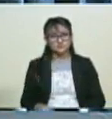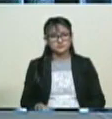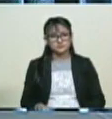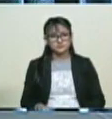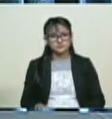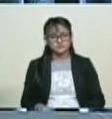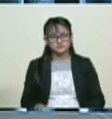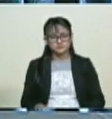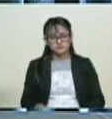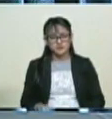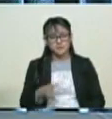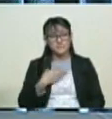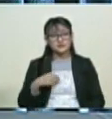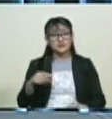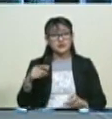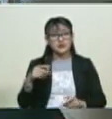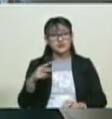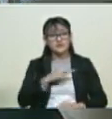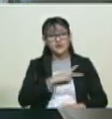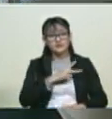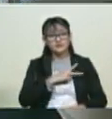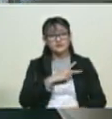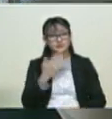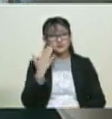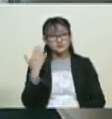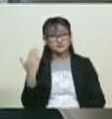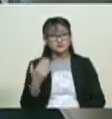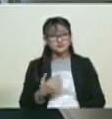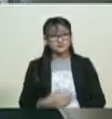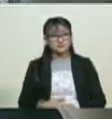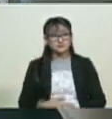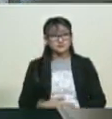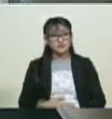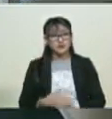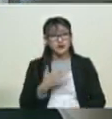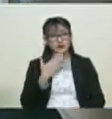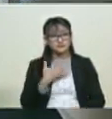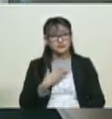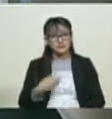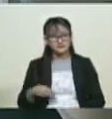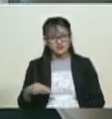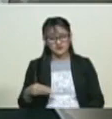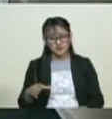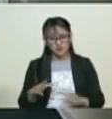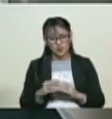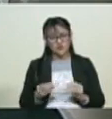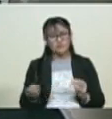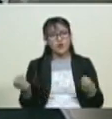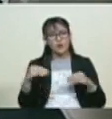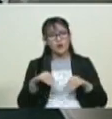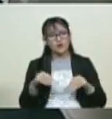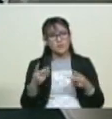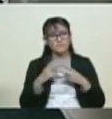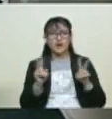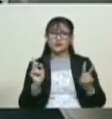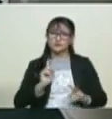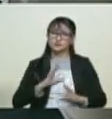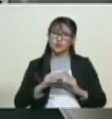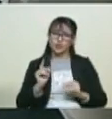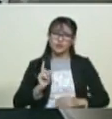presidente de venevision bienvenidos muchas gracias presidente bueno todos tenemos que estar de acuerdo con la paz